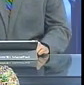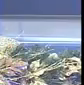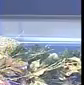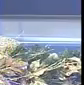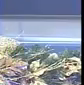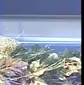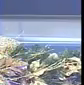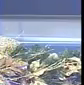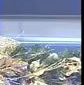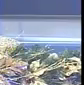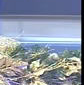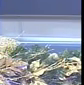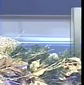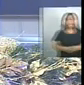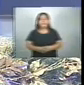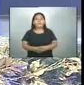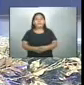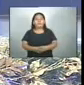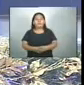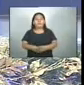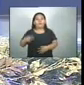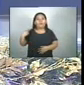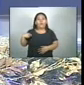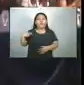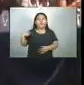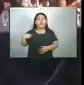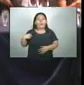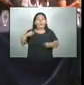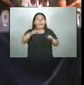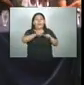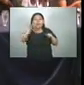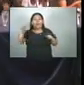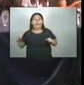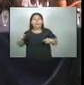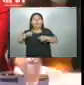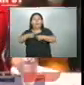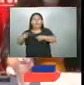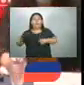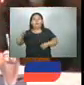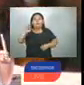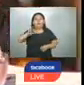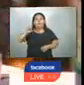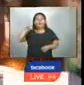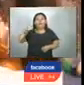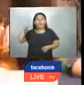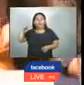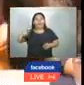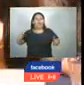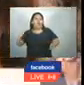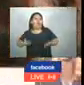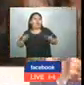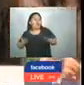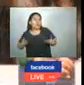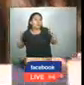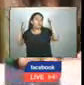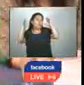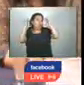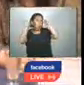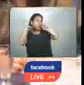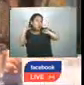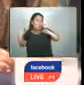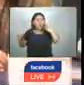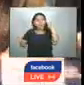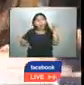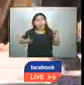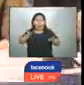Y a partir de este jueves 24 de noviembre hasta el 31 de diciembre, la Cámara de Comercio desarrollará las noches de compras,